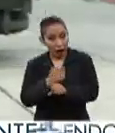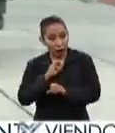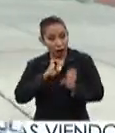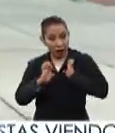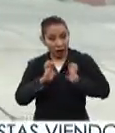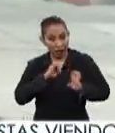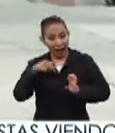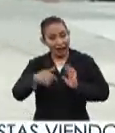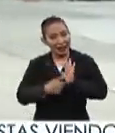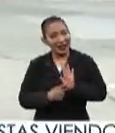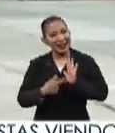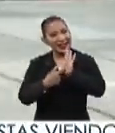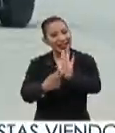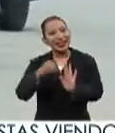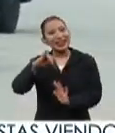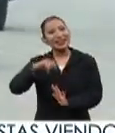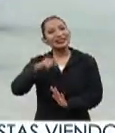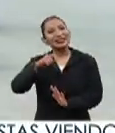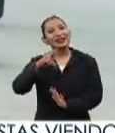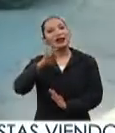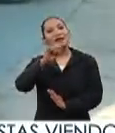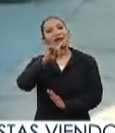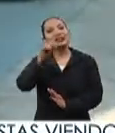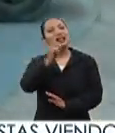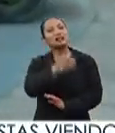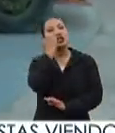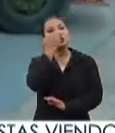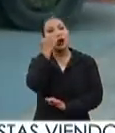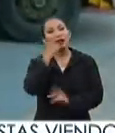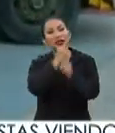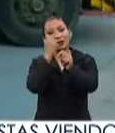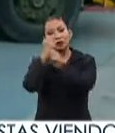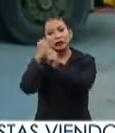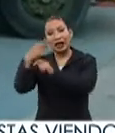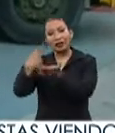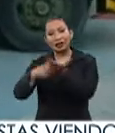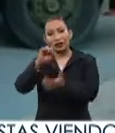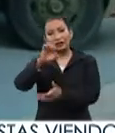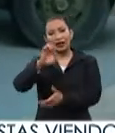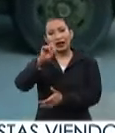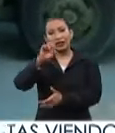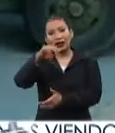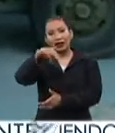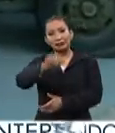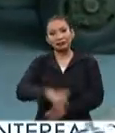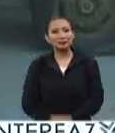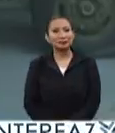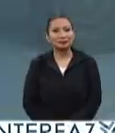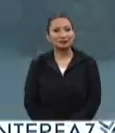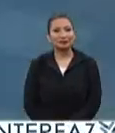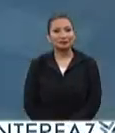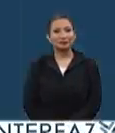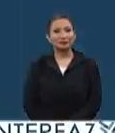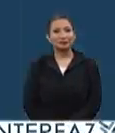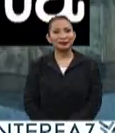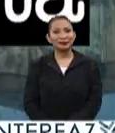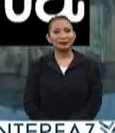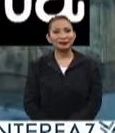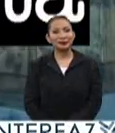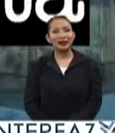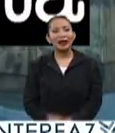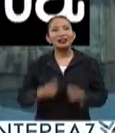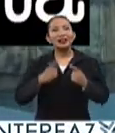Te mostramos aquí en Interfaz una cápsula sobre la Escuela de Transportes de la Secretaría de la Defensa Nacional.